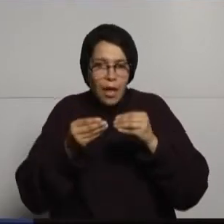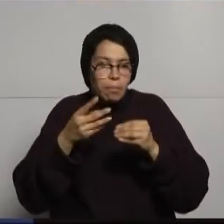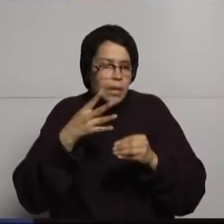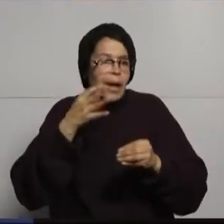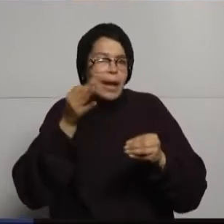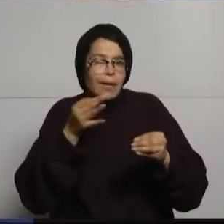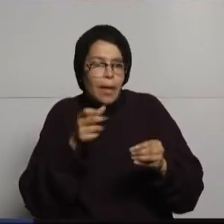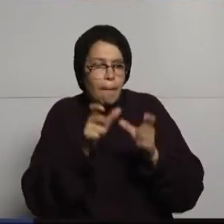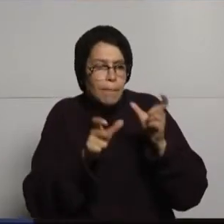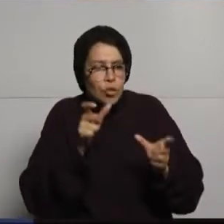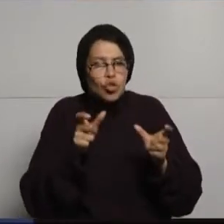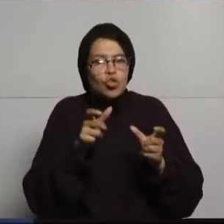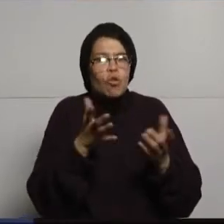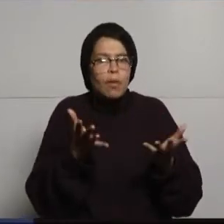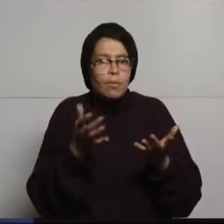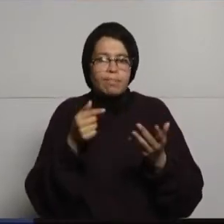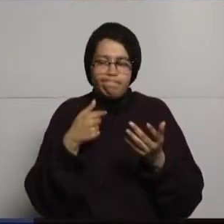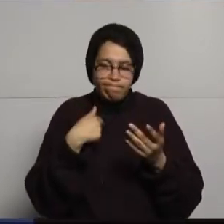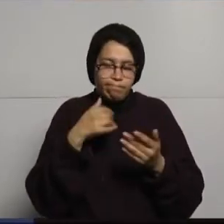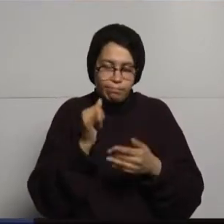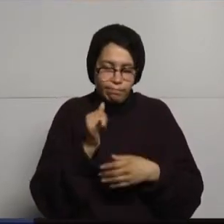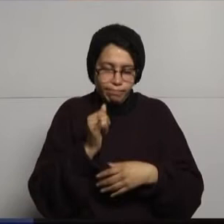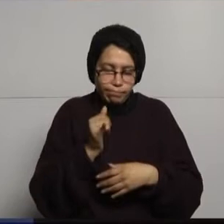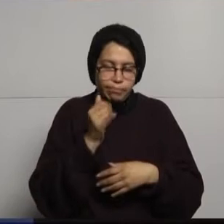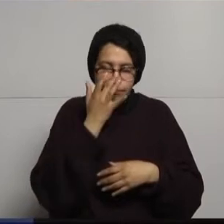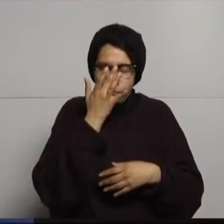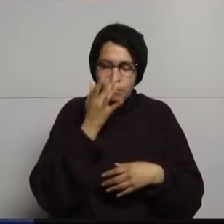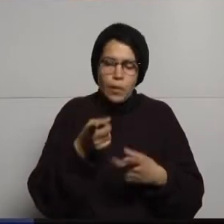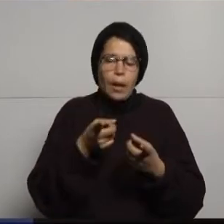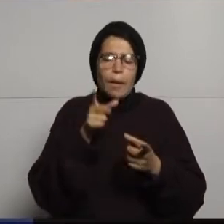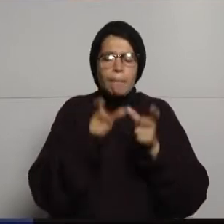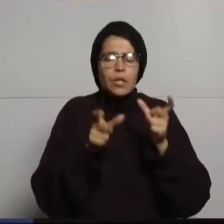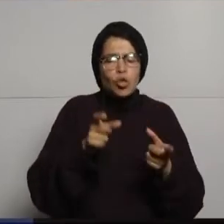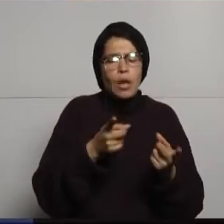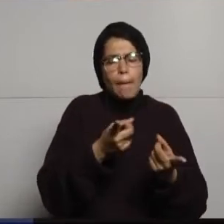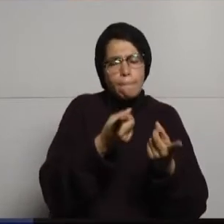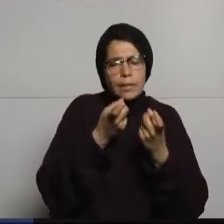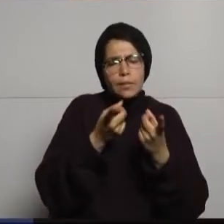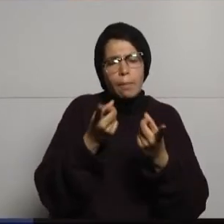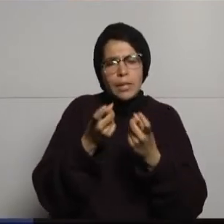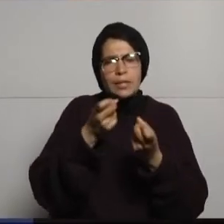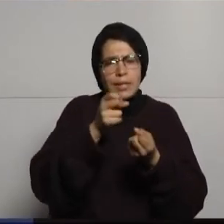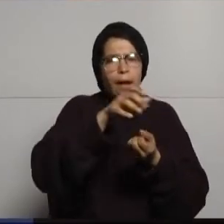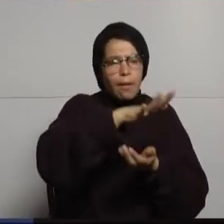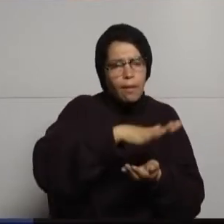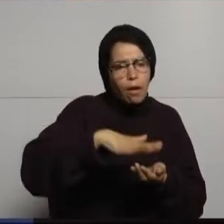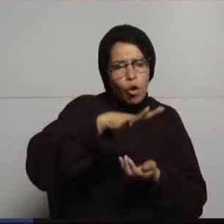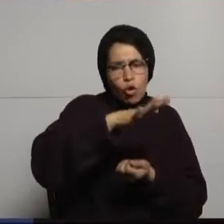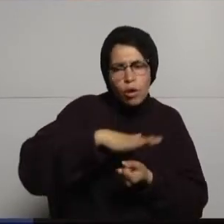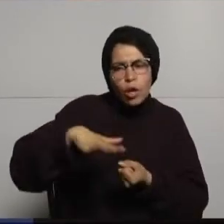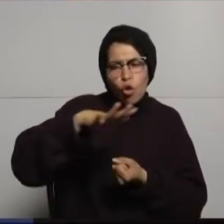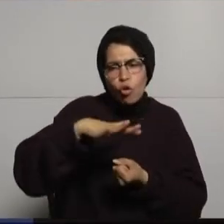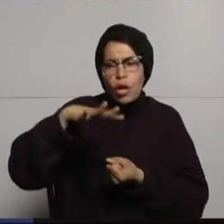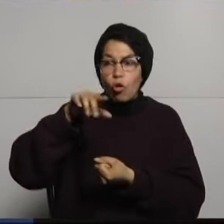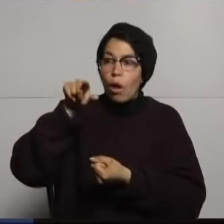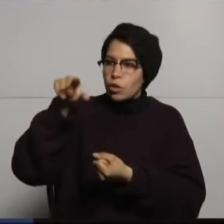más que eso, o sea, más que las necesidades, pensar eso, adaptando a cada región, discutiendo entre otros países, mira, eso